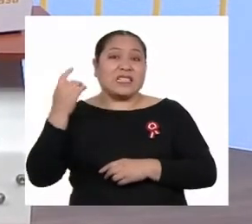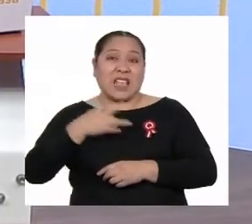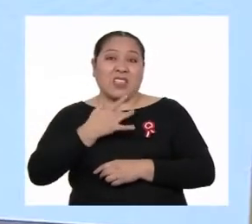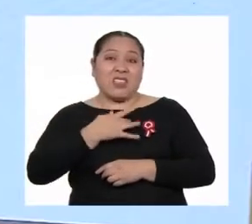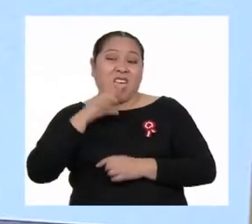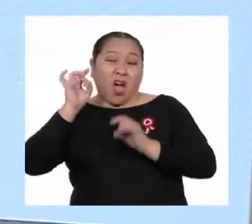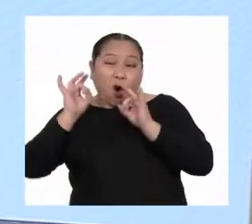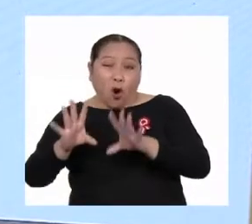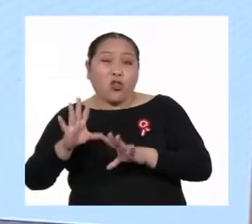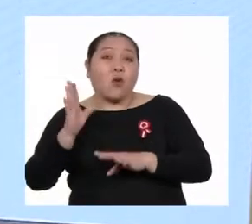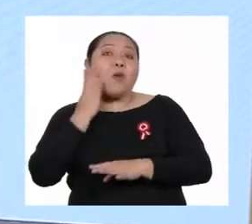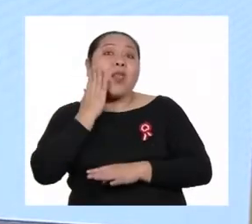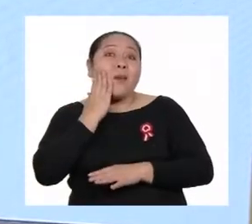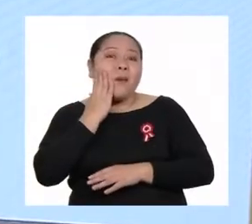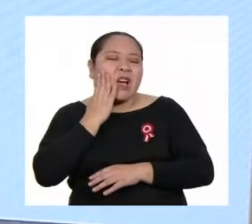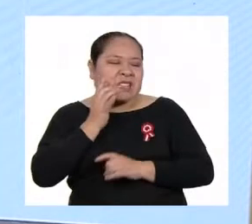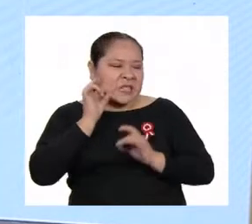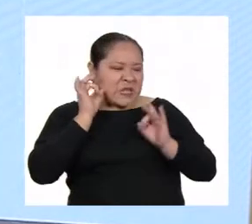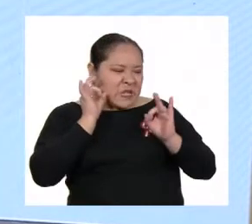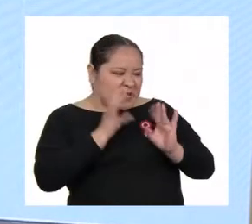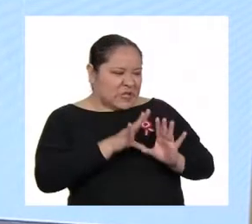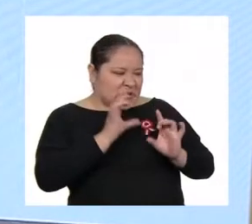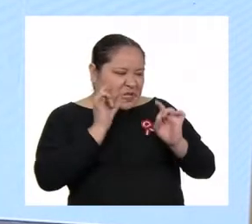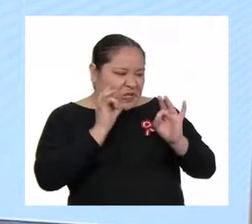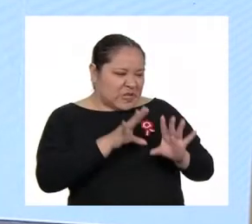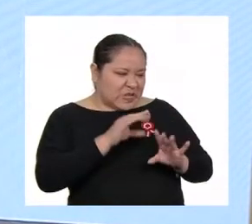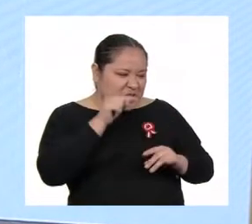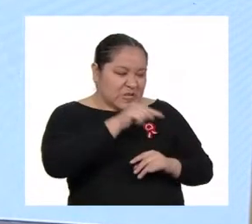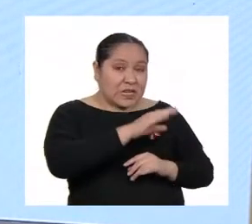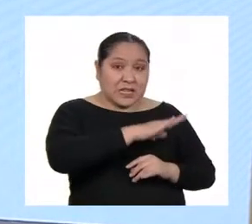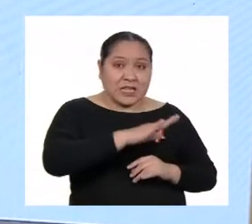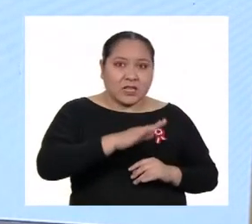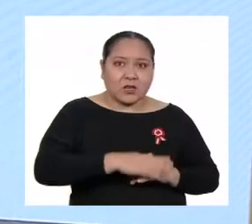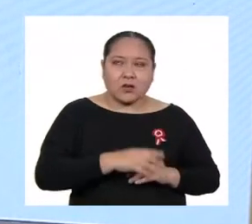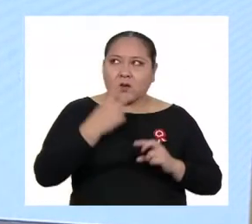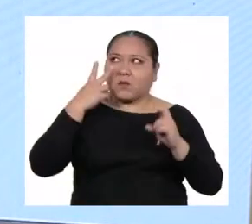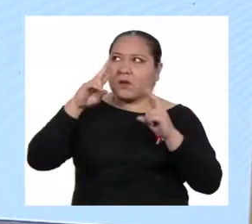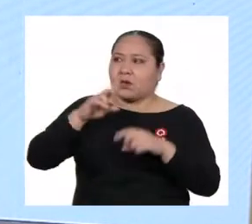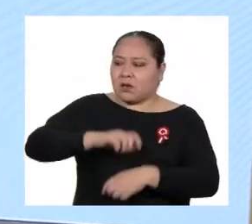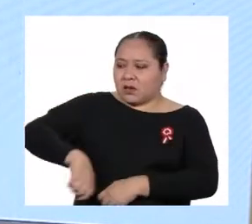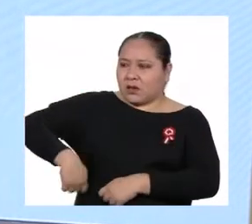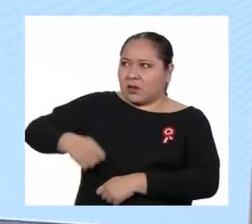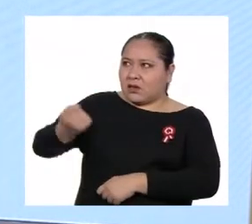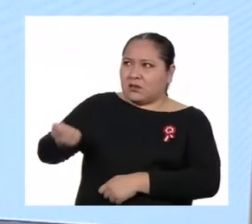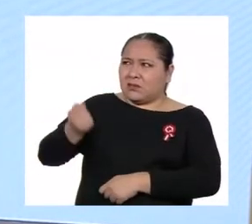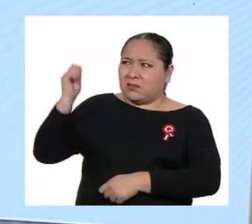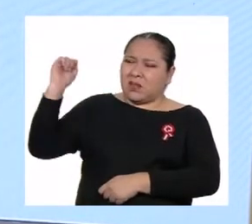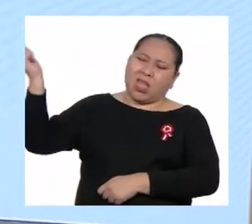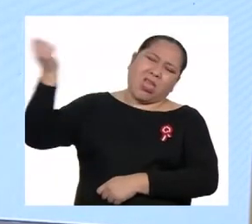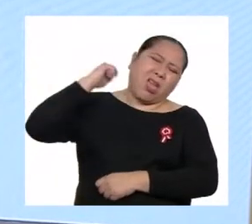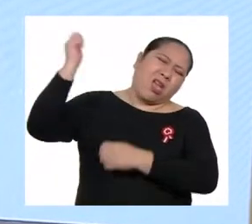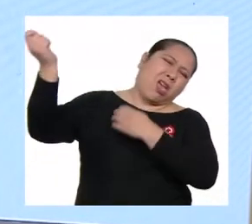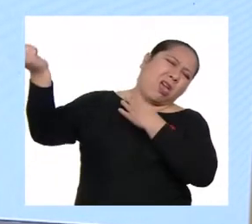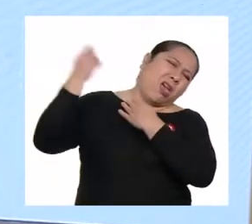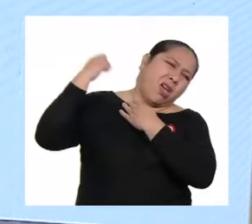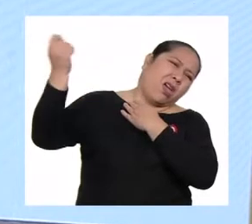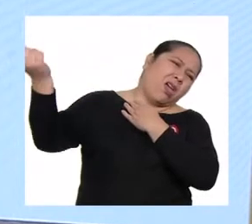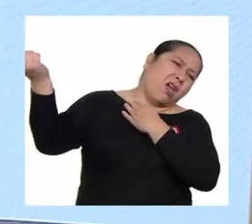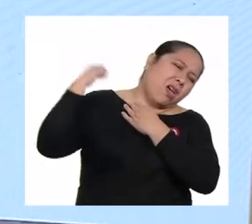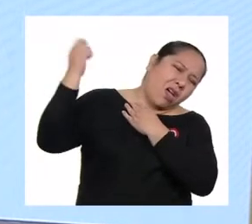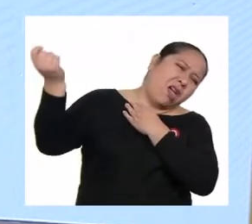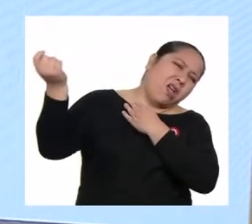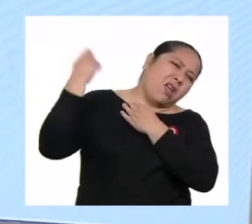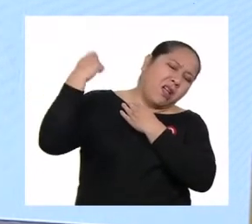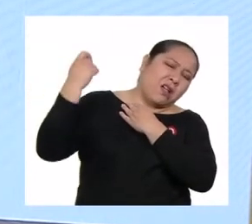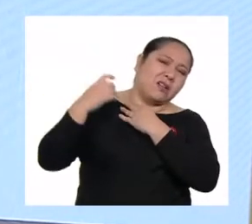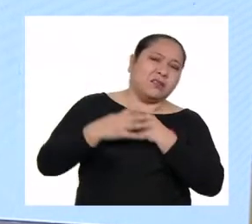madre. También cuando dice: veía a la abuelita con el látigo en la cintura y arremetía contra mis espaldas de